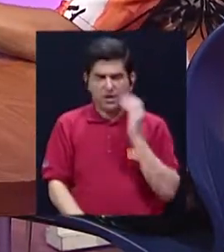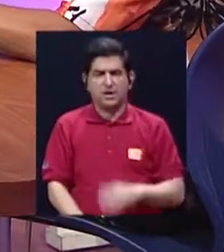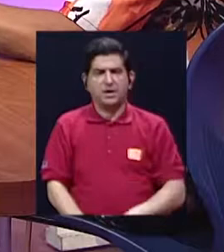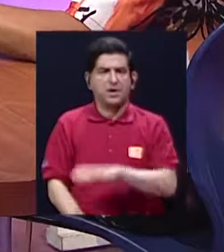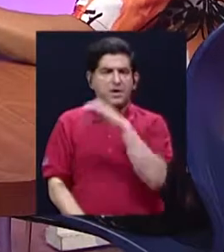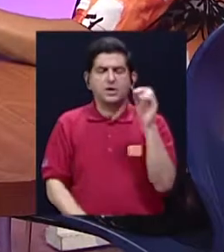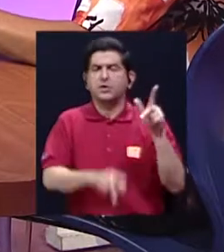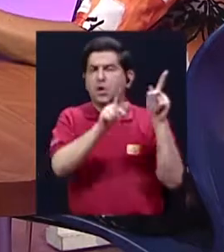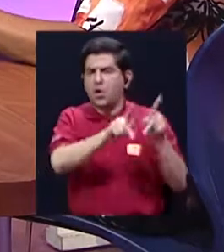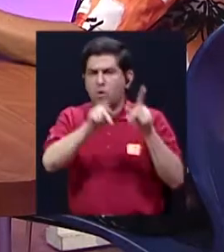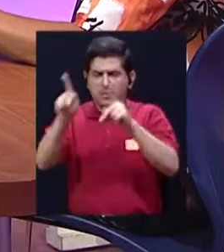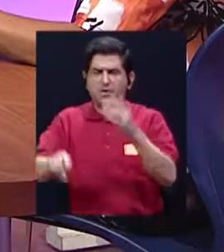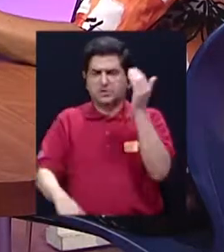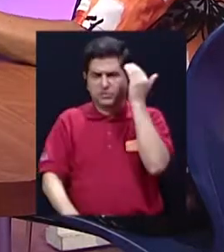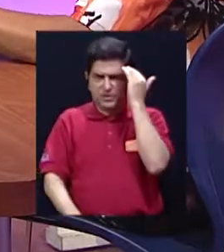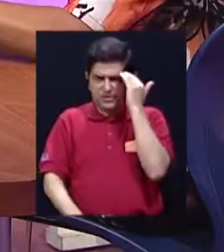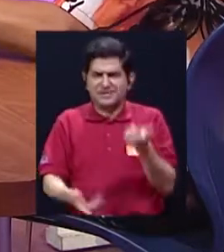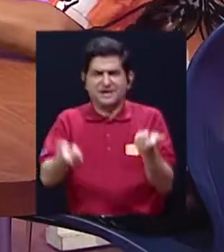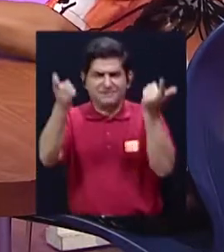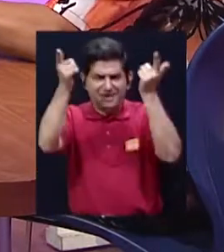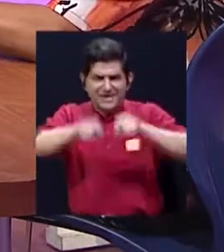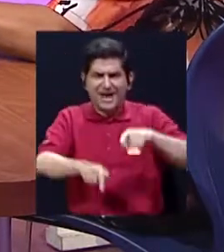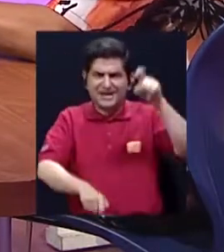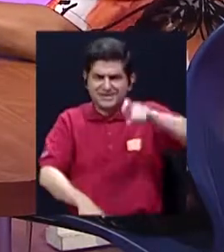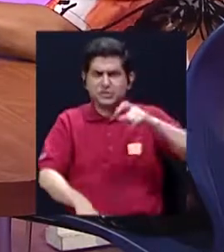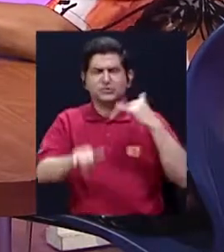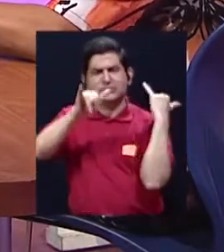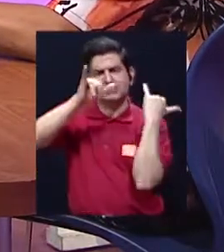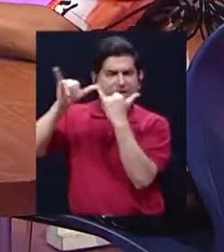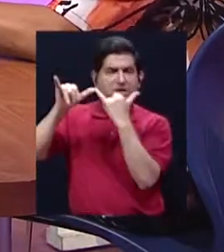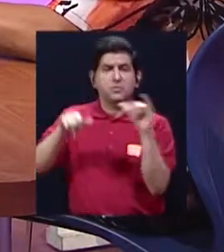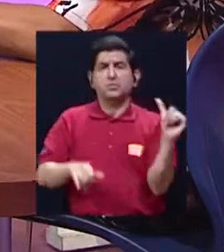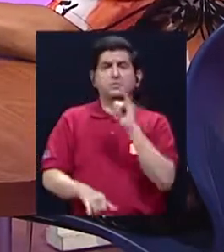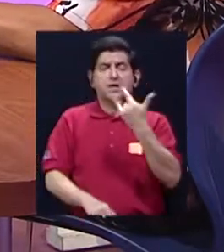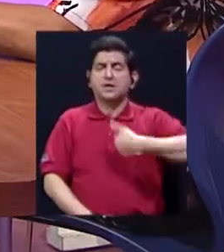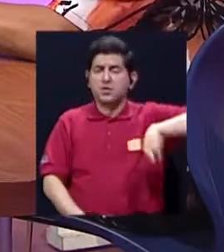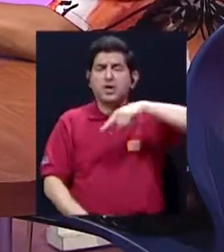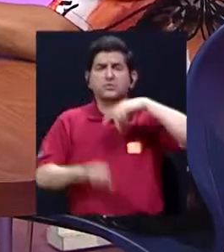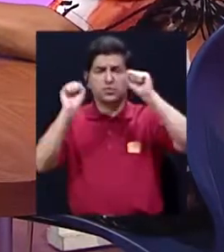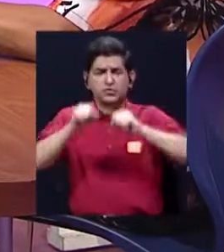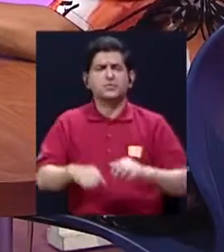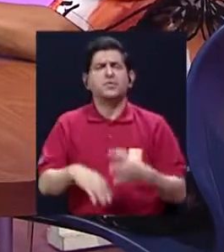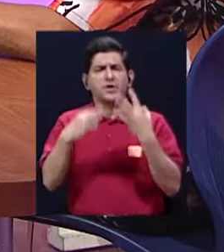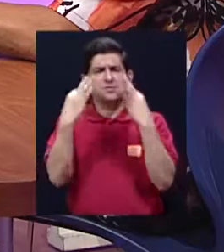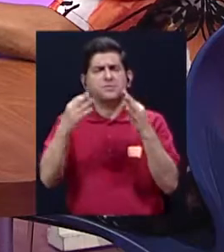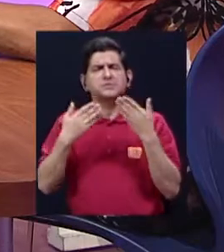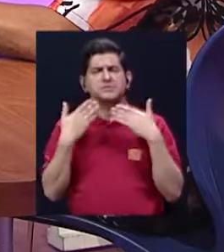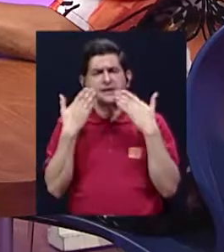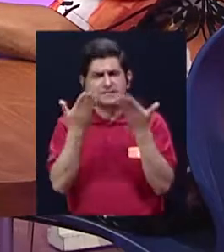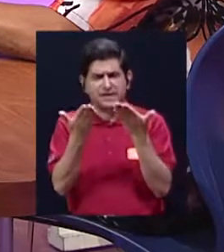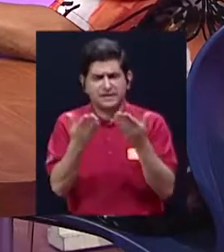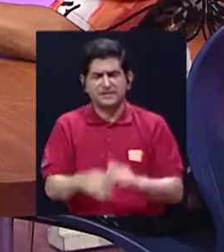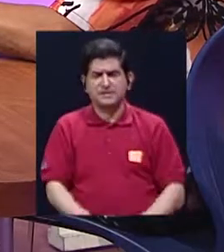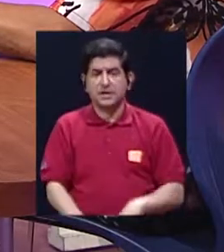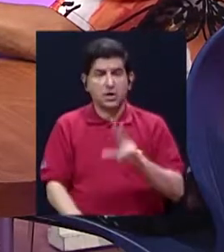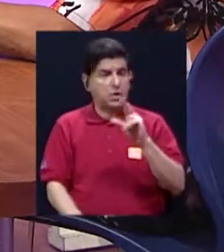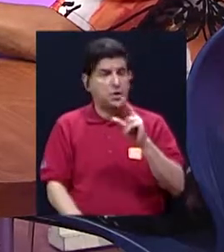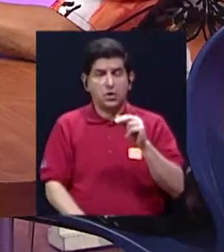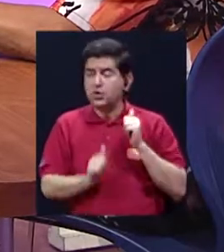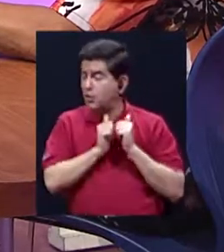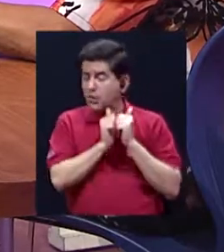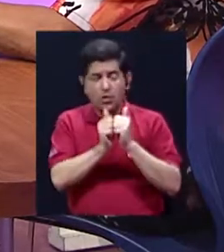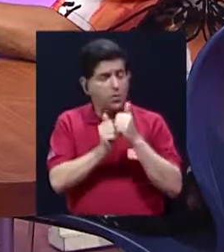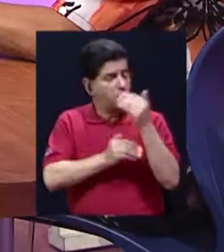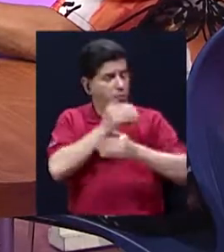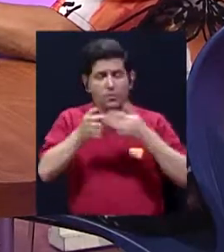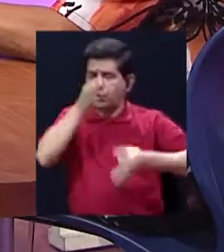aquellas personas que conozcan de casos que necesiten denunciar, también les podríamos facilitar, como les decía, no podemos hacer un